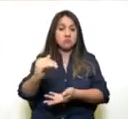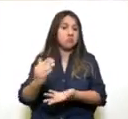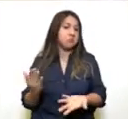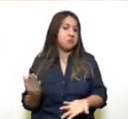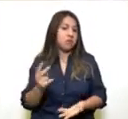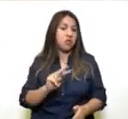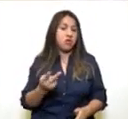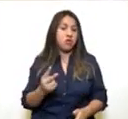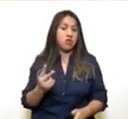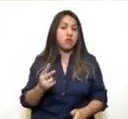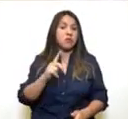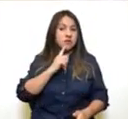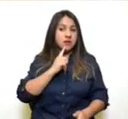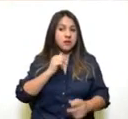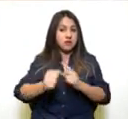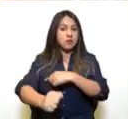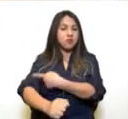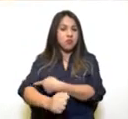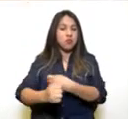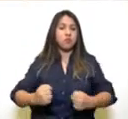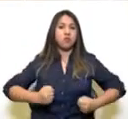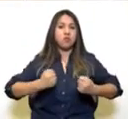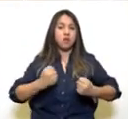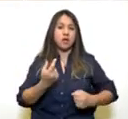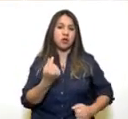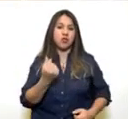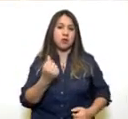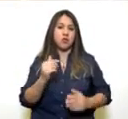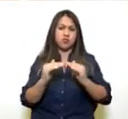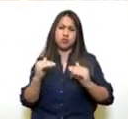por lo tanto tienen un poder económico superior